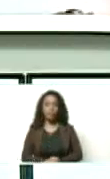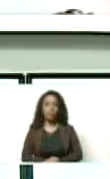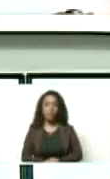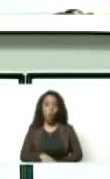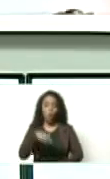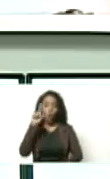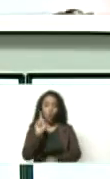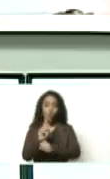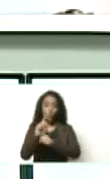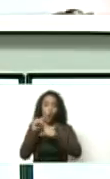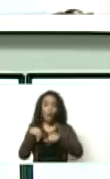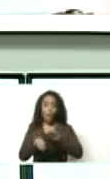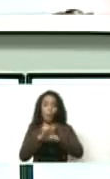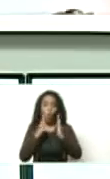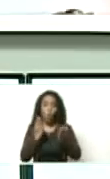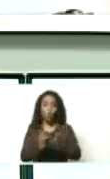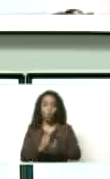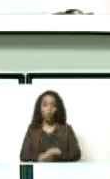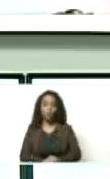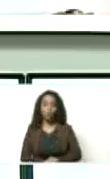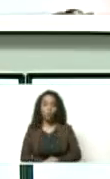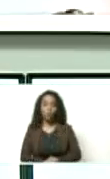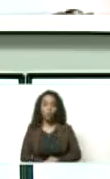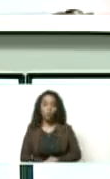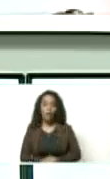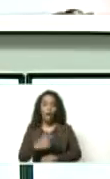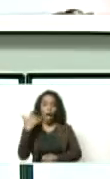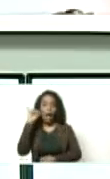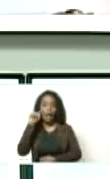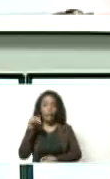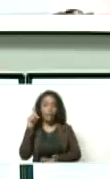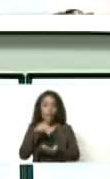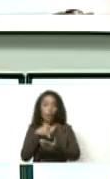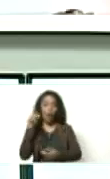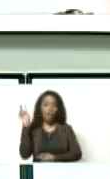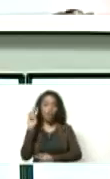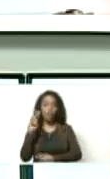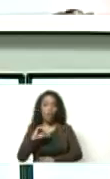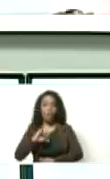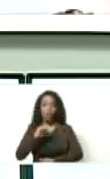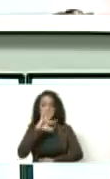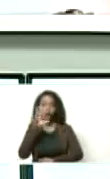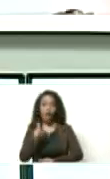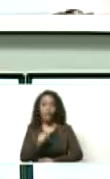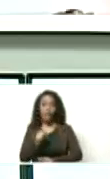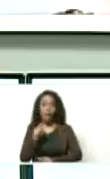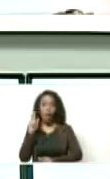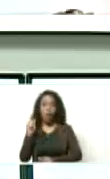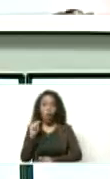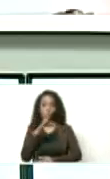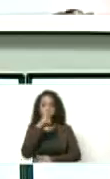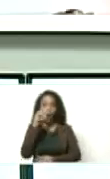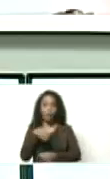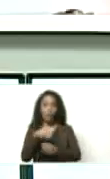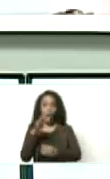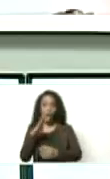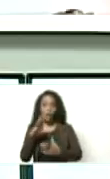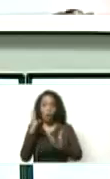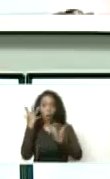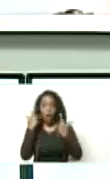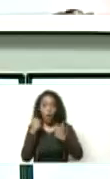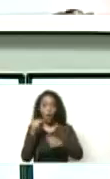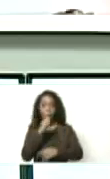Únicos en el mundo, están en Venezuela, están pasando su cuarentena y